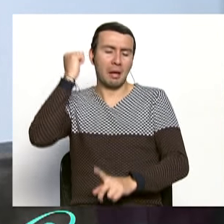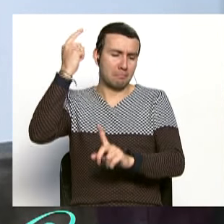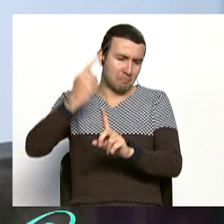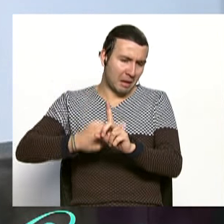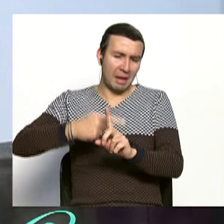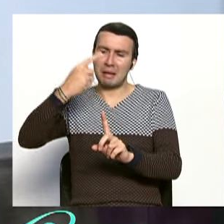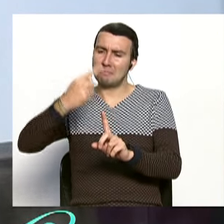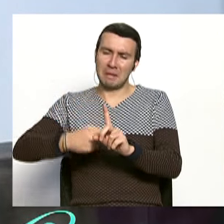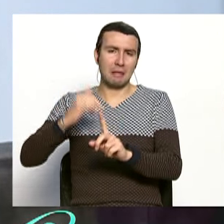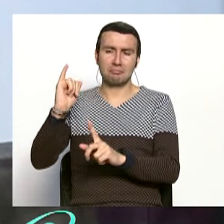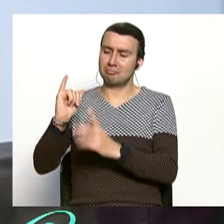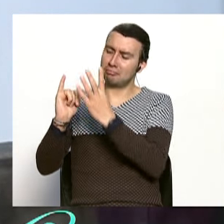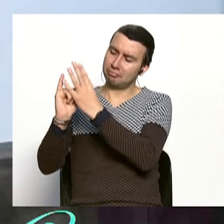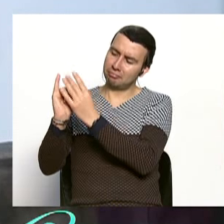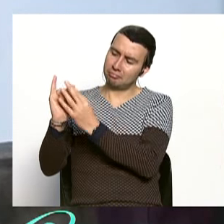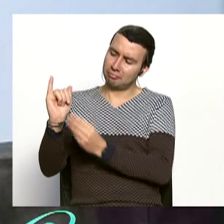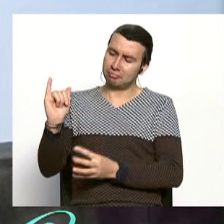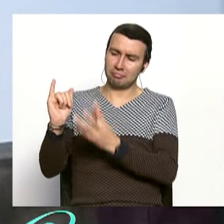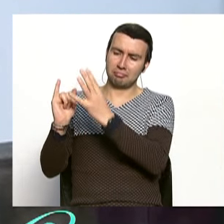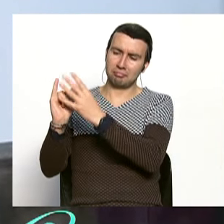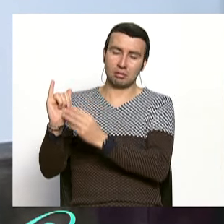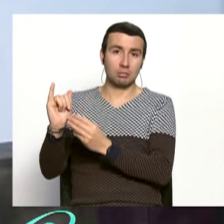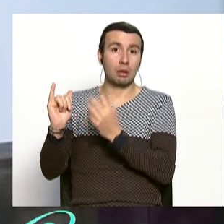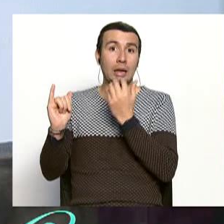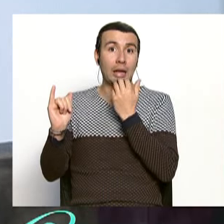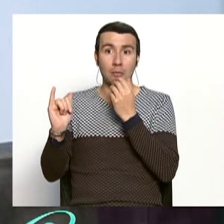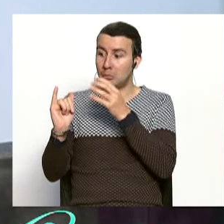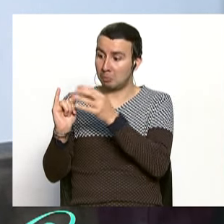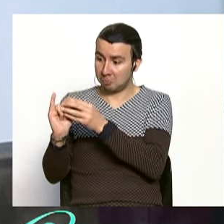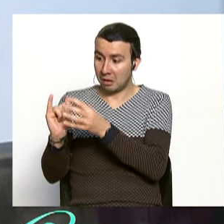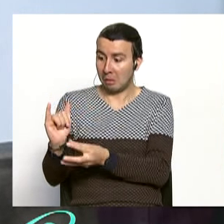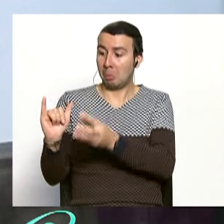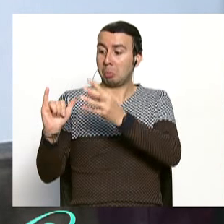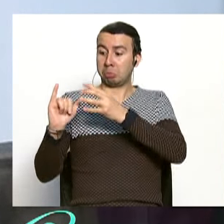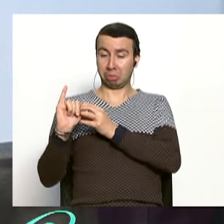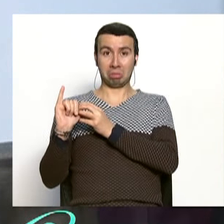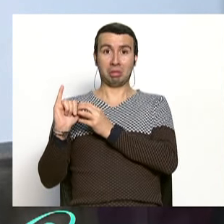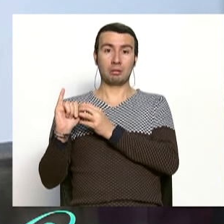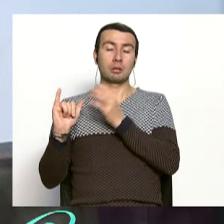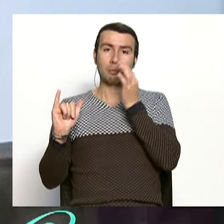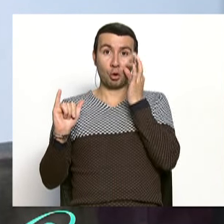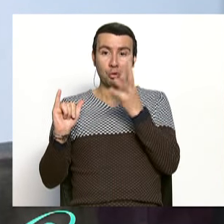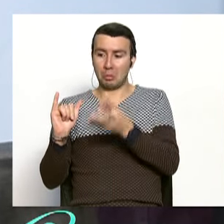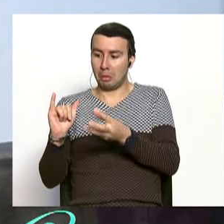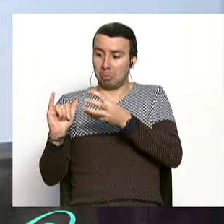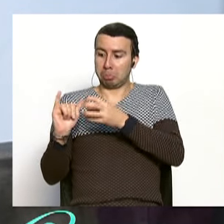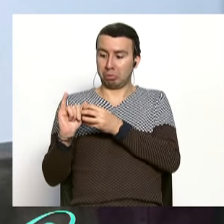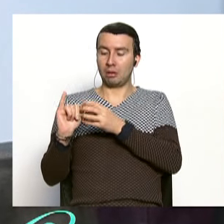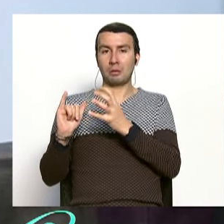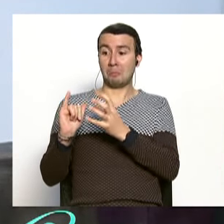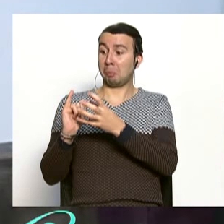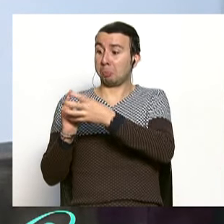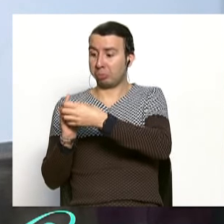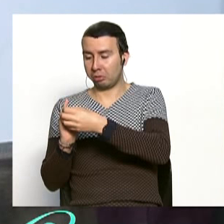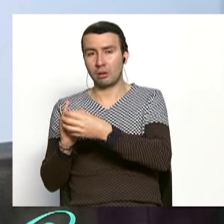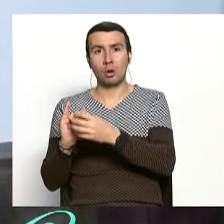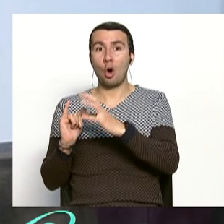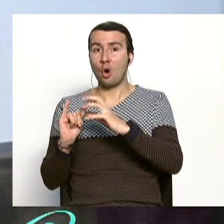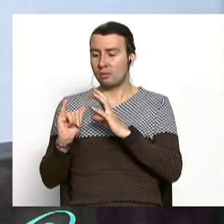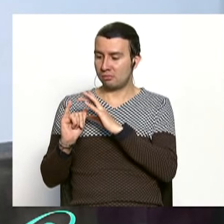ejemplo en la superficie del útero en las trompas en los ovarios en un tejido que nos recubre todas las